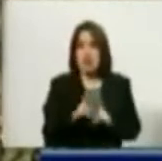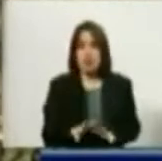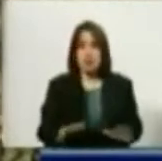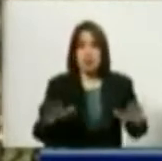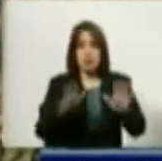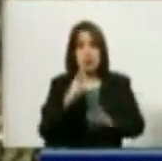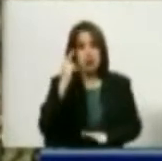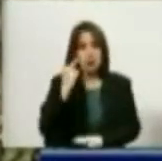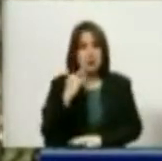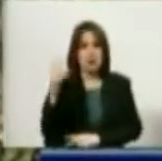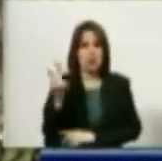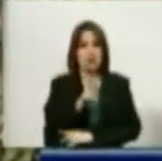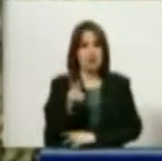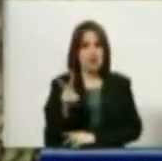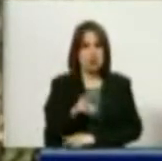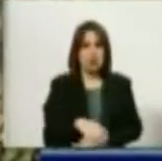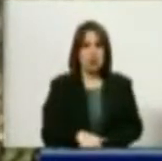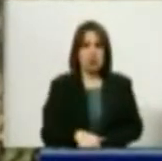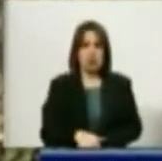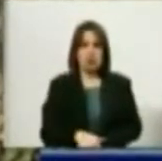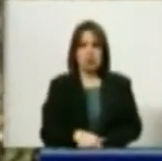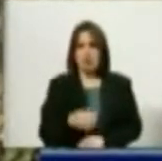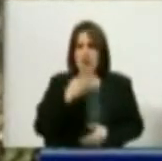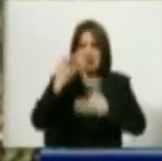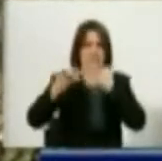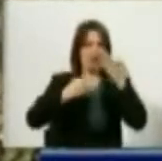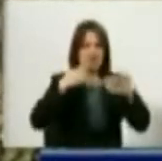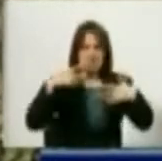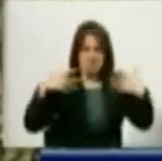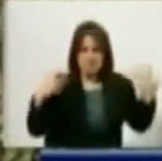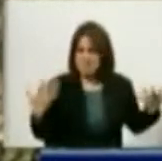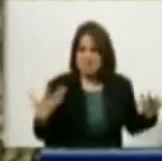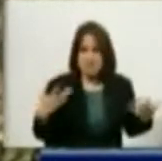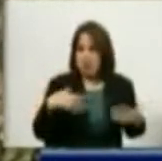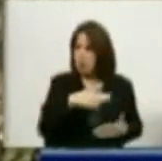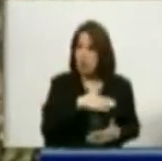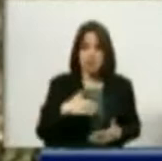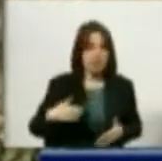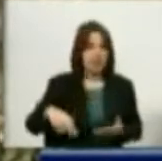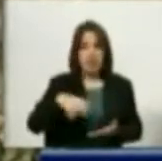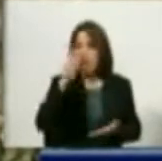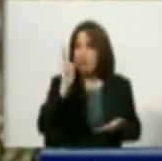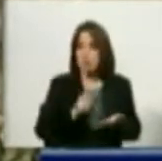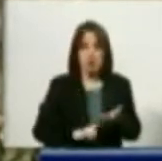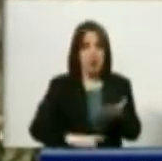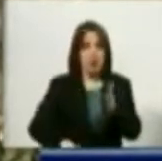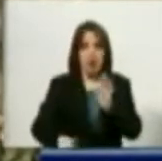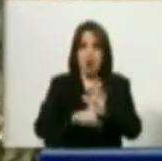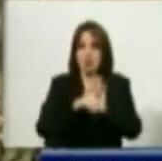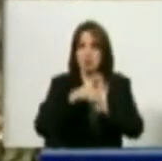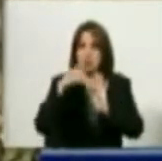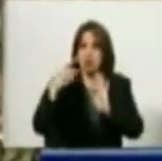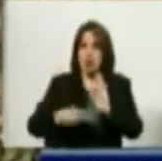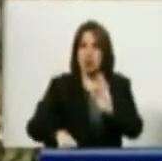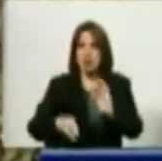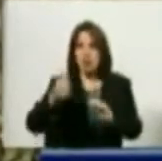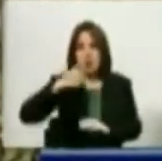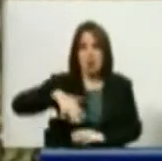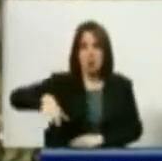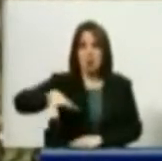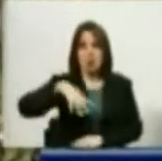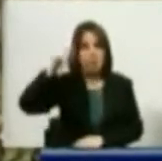y le cayeron encima no querían aprobar ese grupo no quería probar los derechos de los pueblos originarios